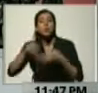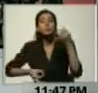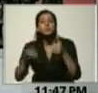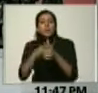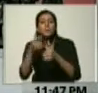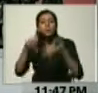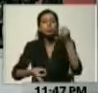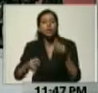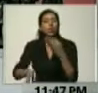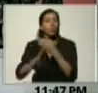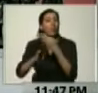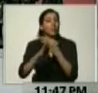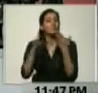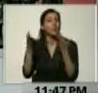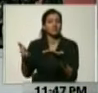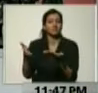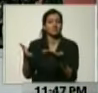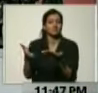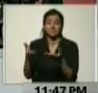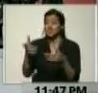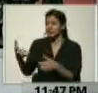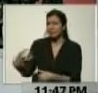el galardonado para el ridículo del año.